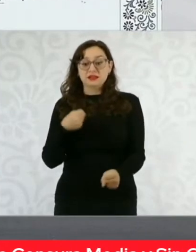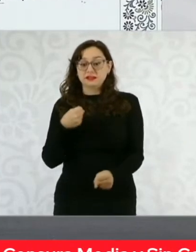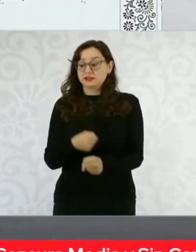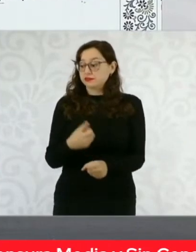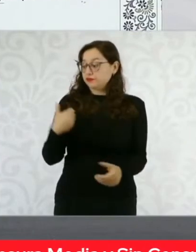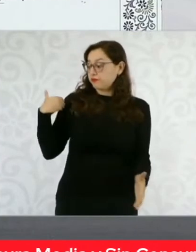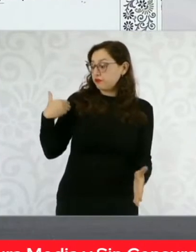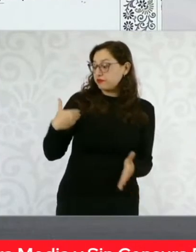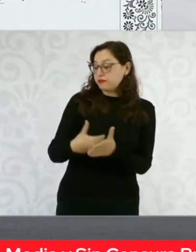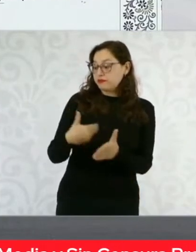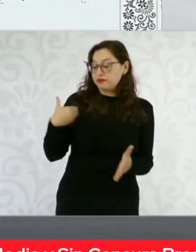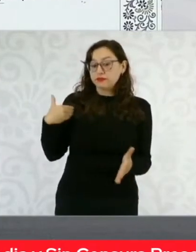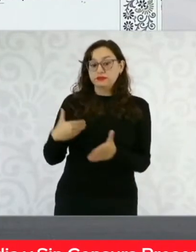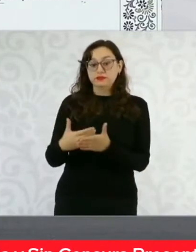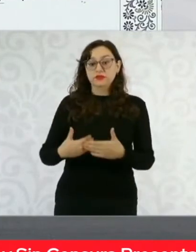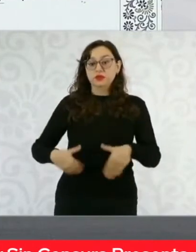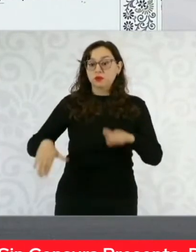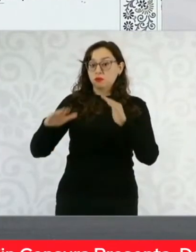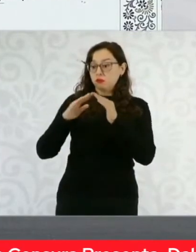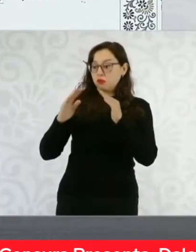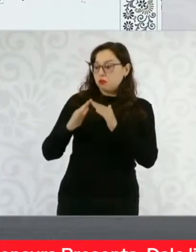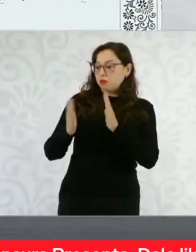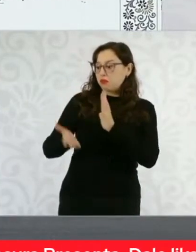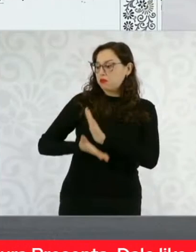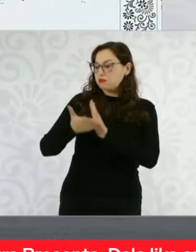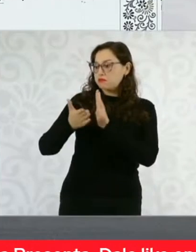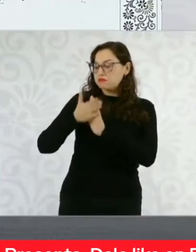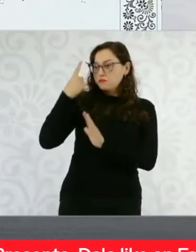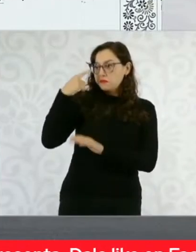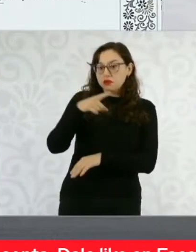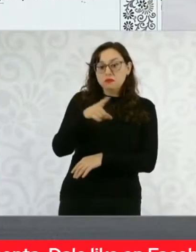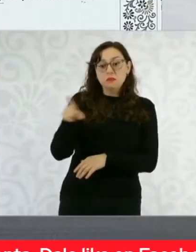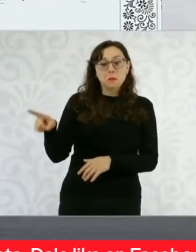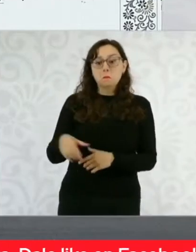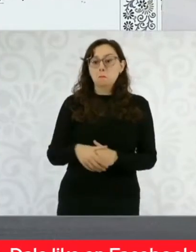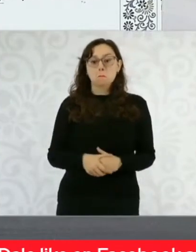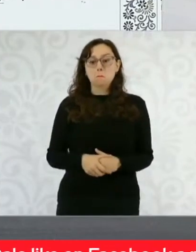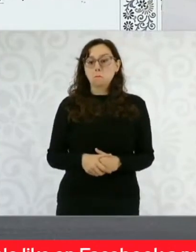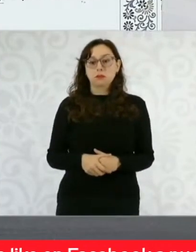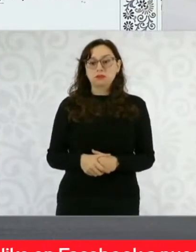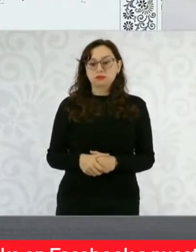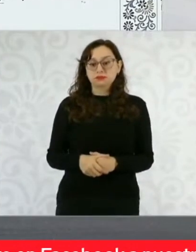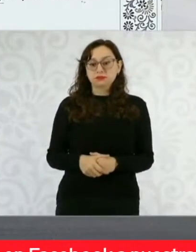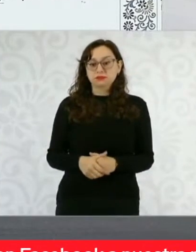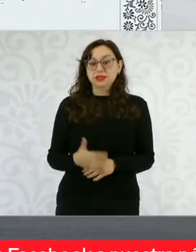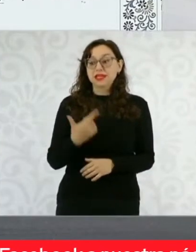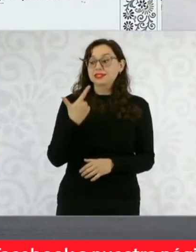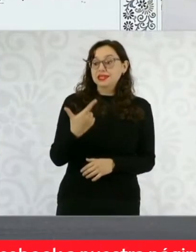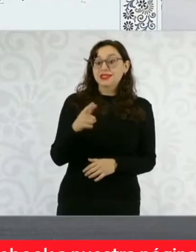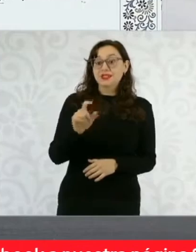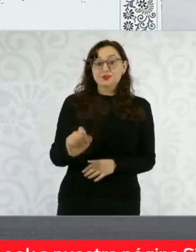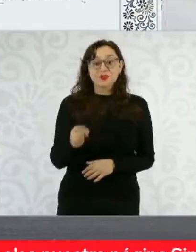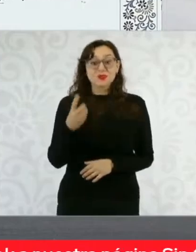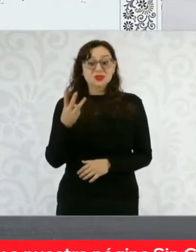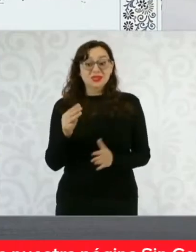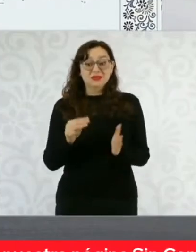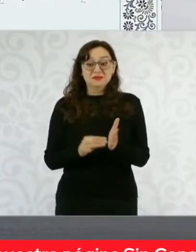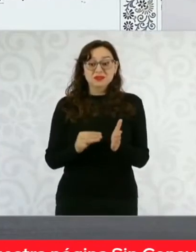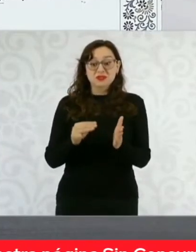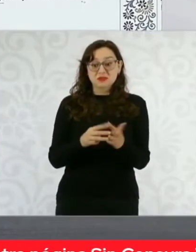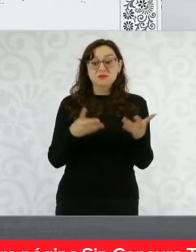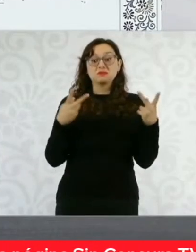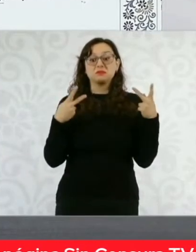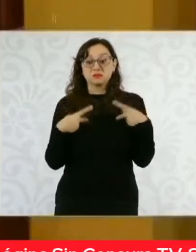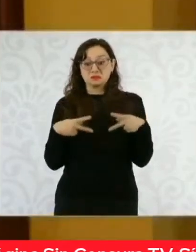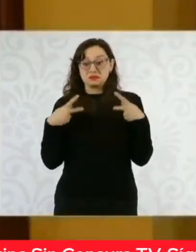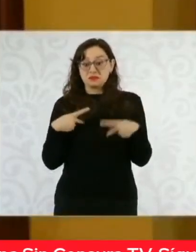de menores ingresos, por lo que actualmente existen 7.3 millones de